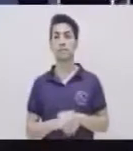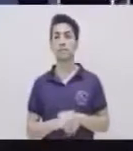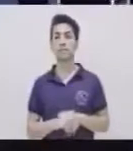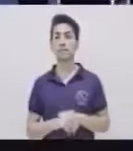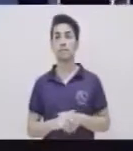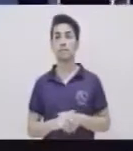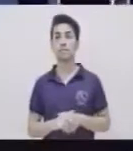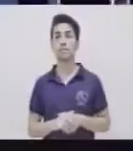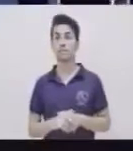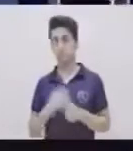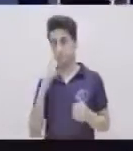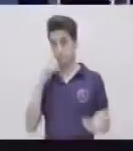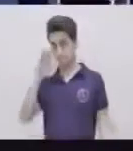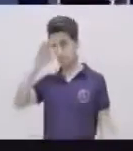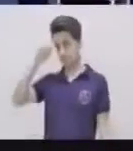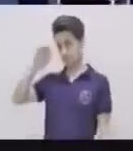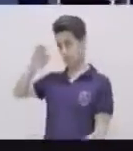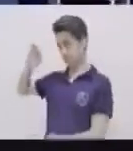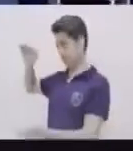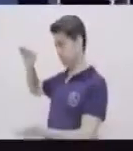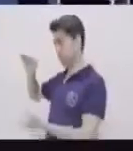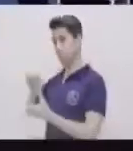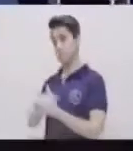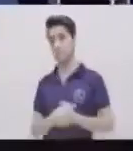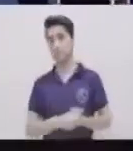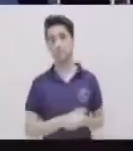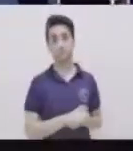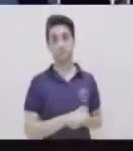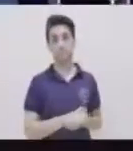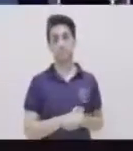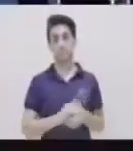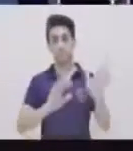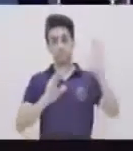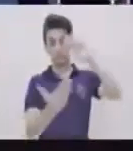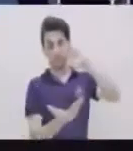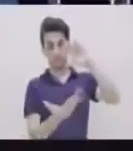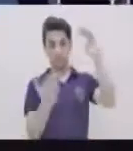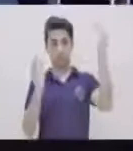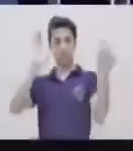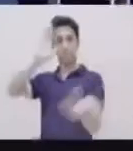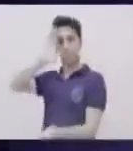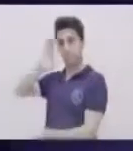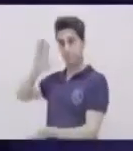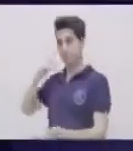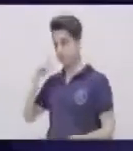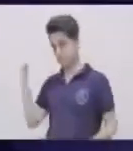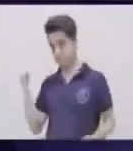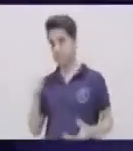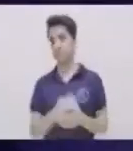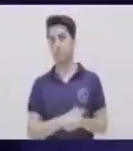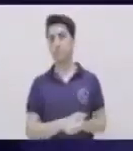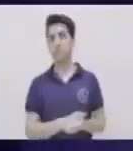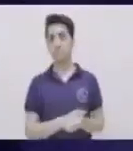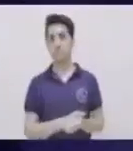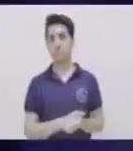Escuchemos la misma canción que estábamos con aquel instrumento tocando hace un momento.